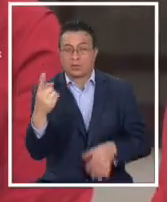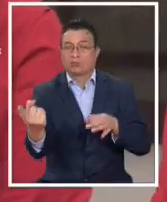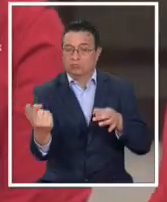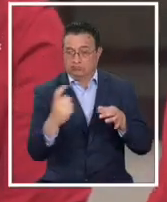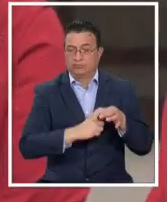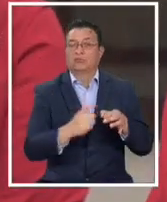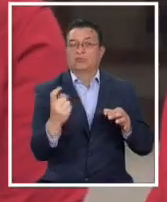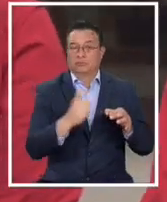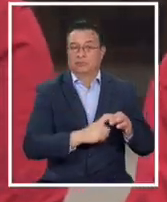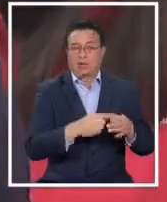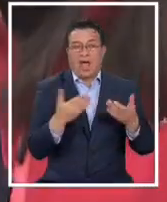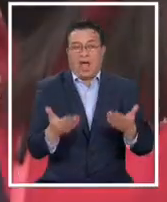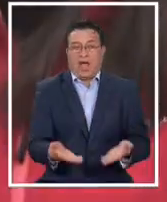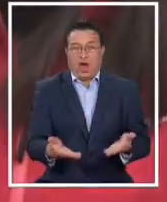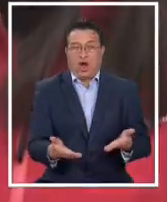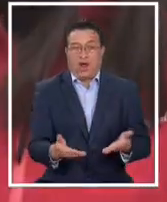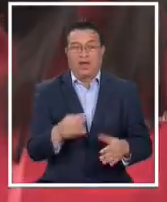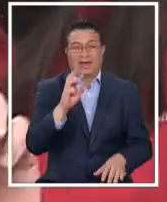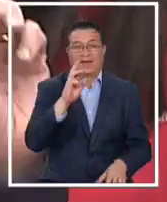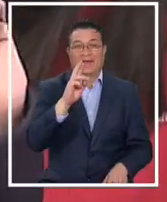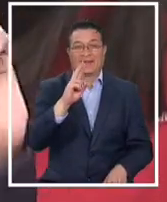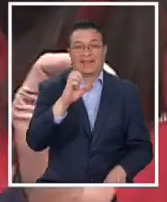Inscríbanse, inscríbanse ahora.